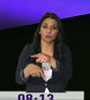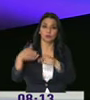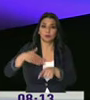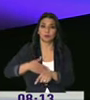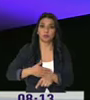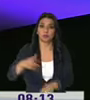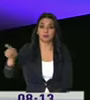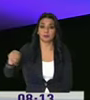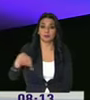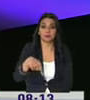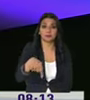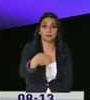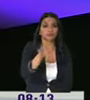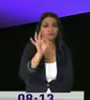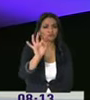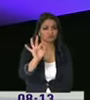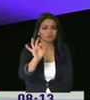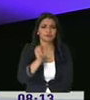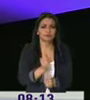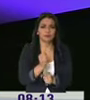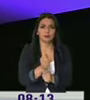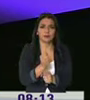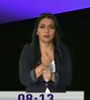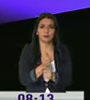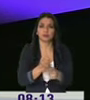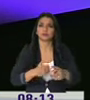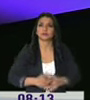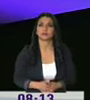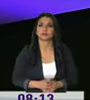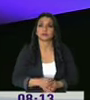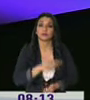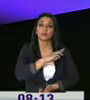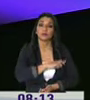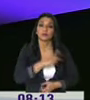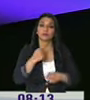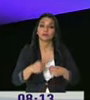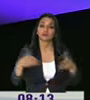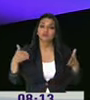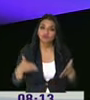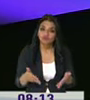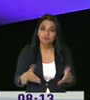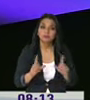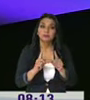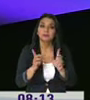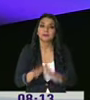Bolívar, una obra también extraordinaria la que se está realizando por parte del municipio en favor de los vecinos que están por allá.